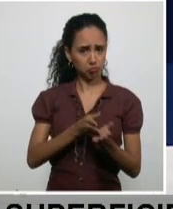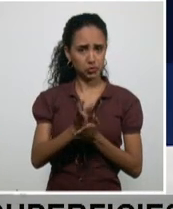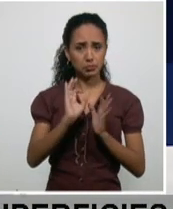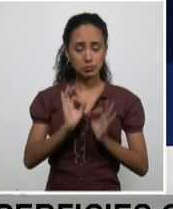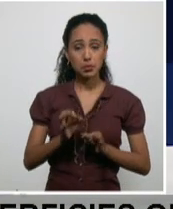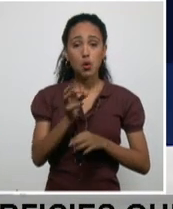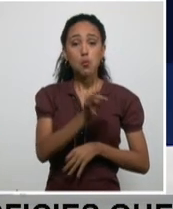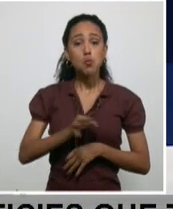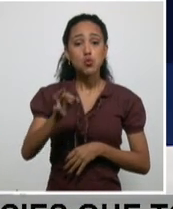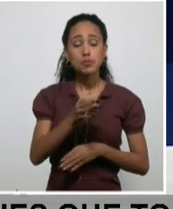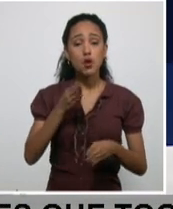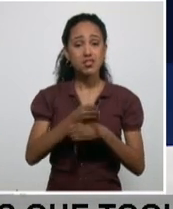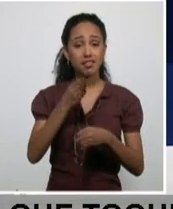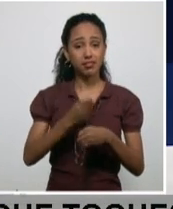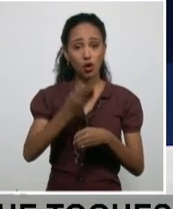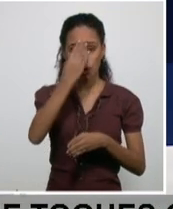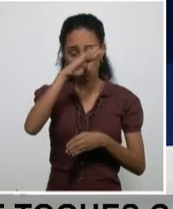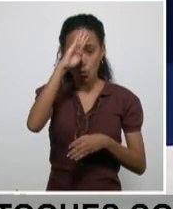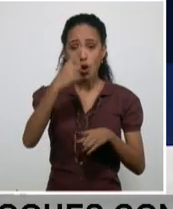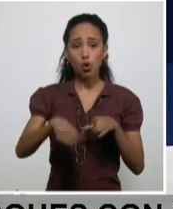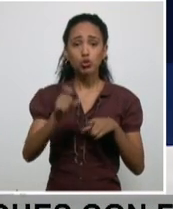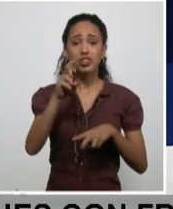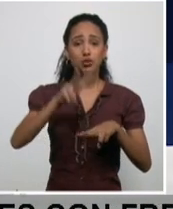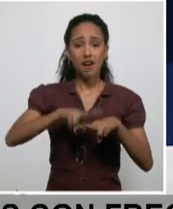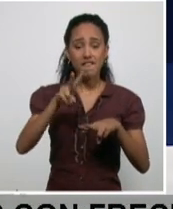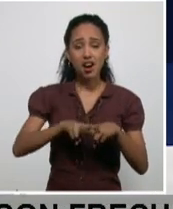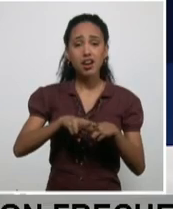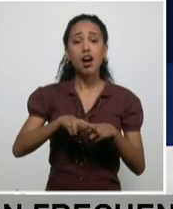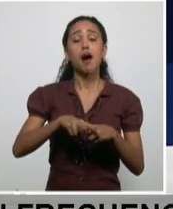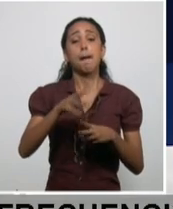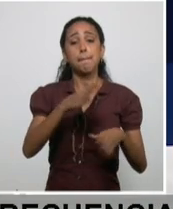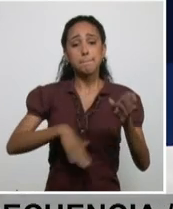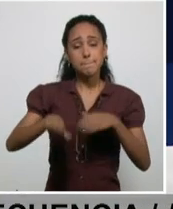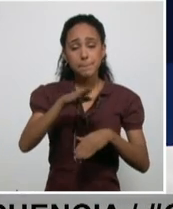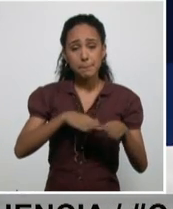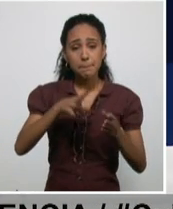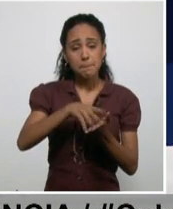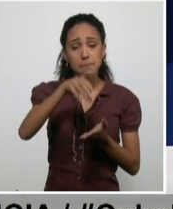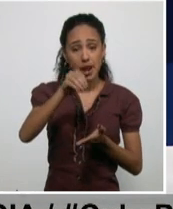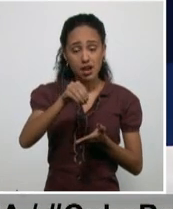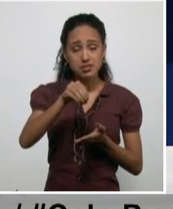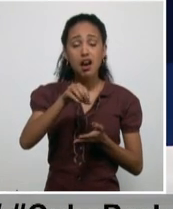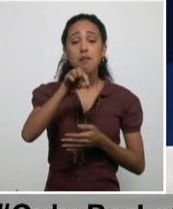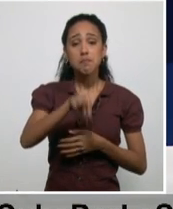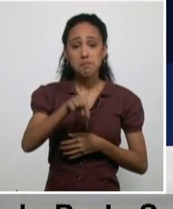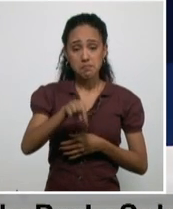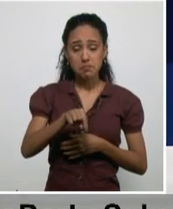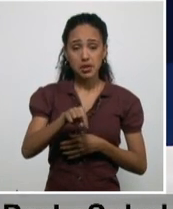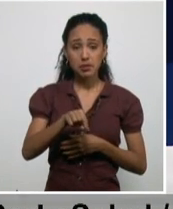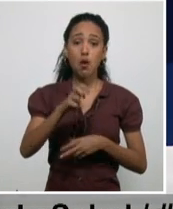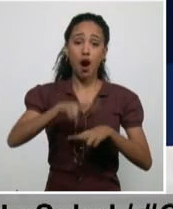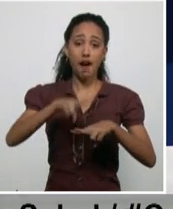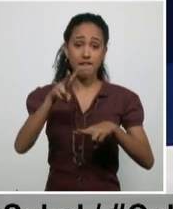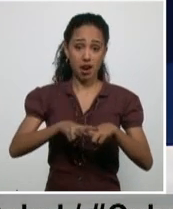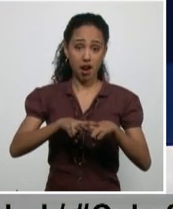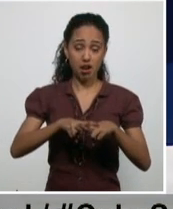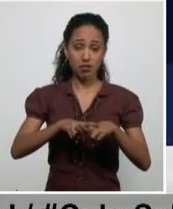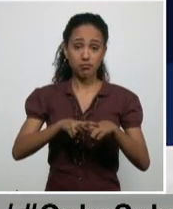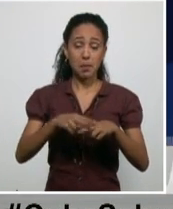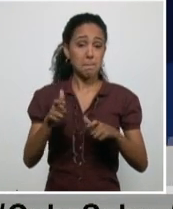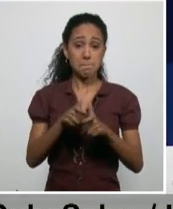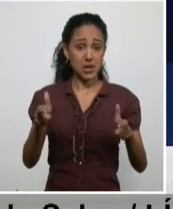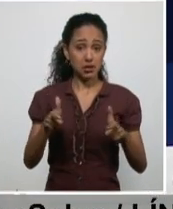municipio Santiago y los municipios Centro Habana, Plaza y Playa en la provincia de La Habana, pues son los que mayor número de extranjeros